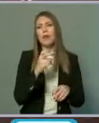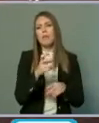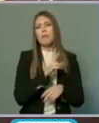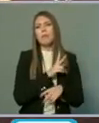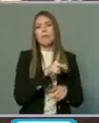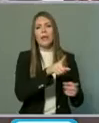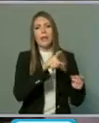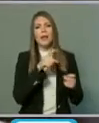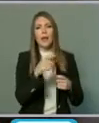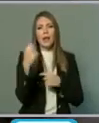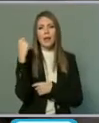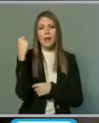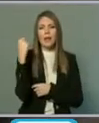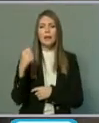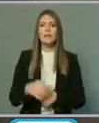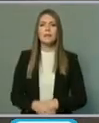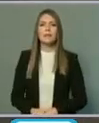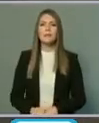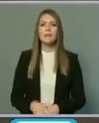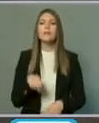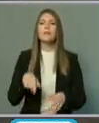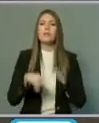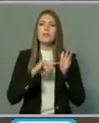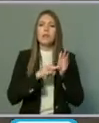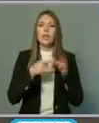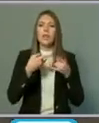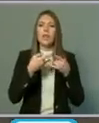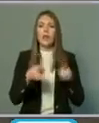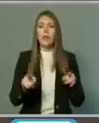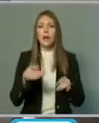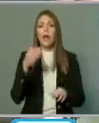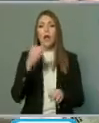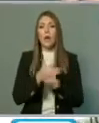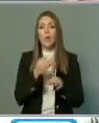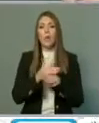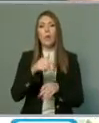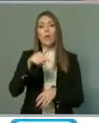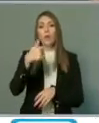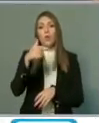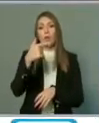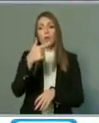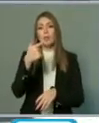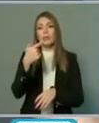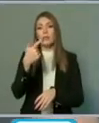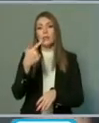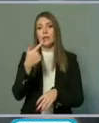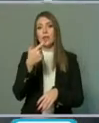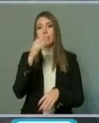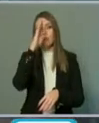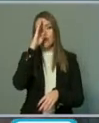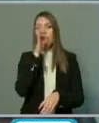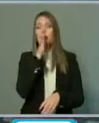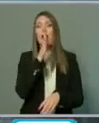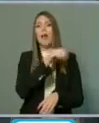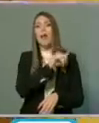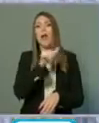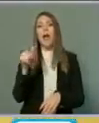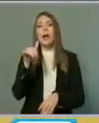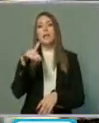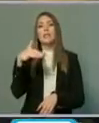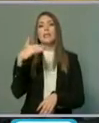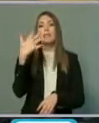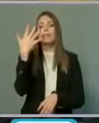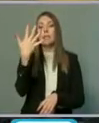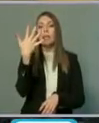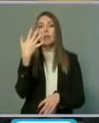ganancia extra. ¿Y de a qué horas abre? Ahorita en la actualidad de 12 a 5, de 12 de la tarde a 5 de la tarde.